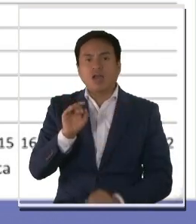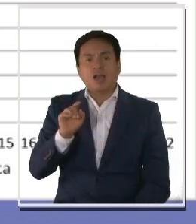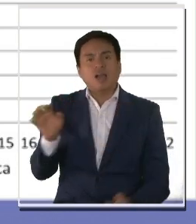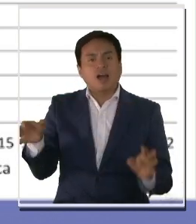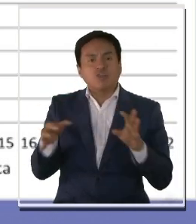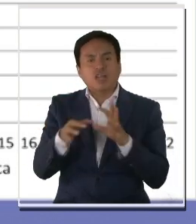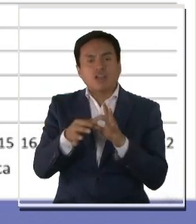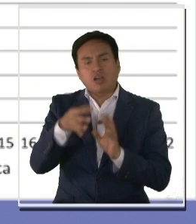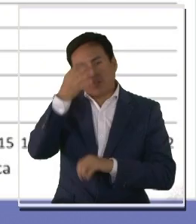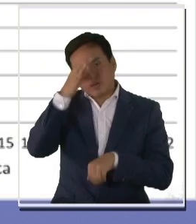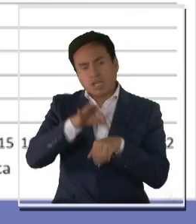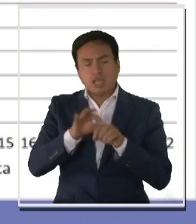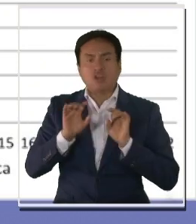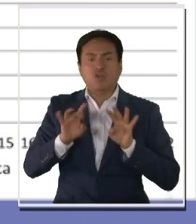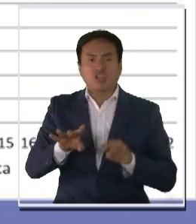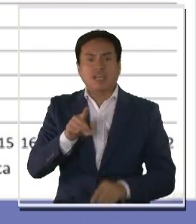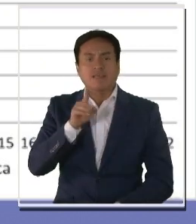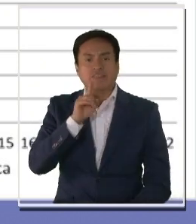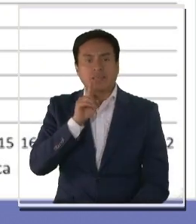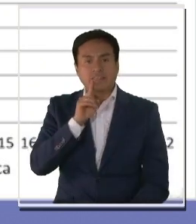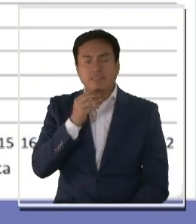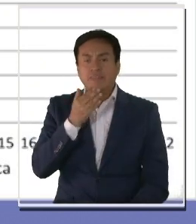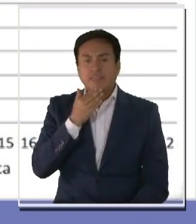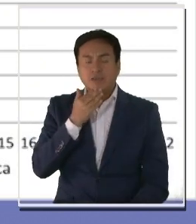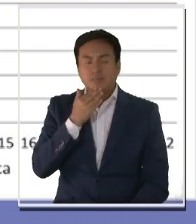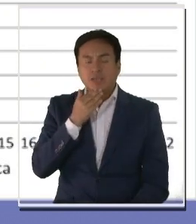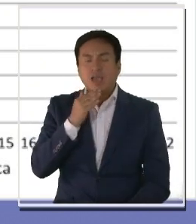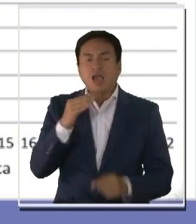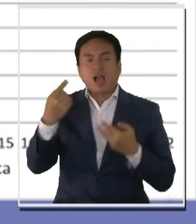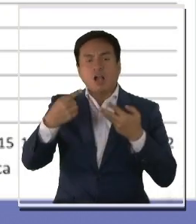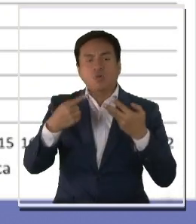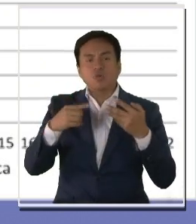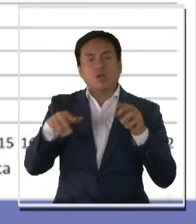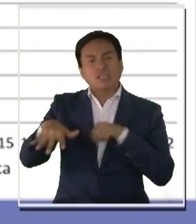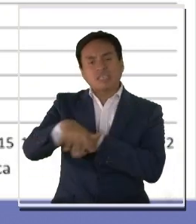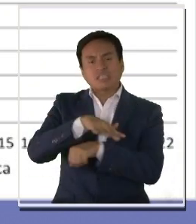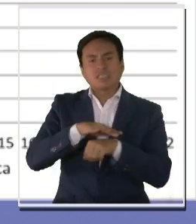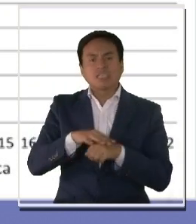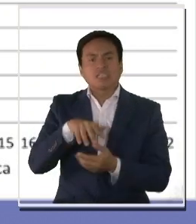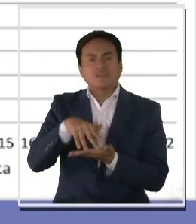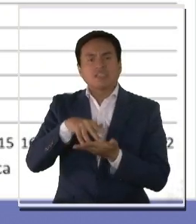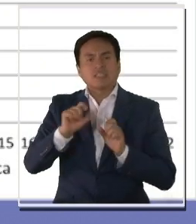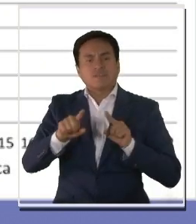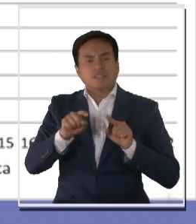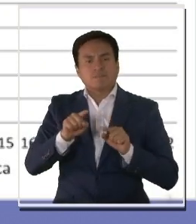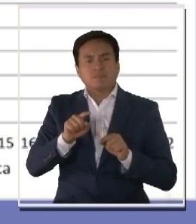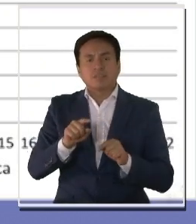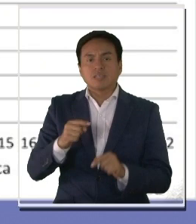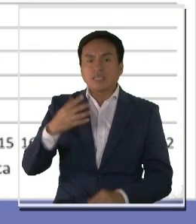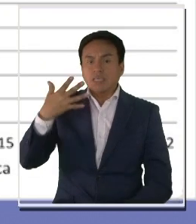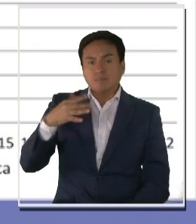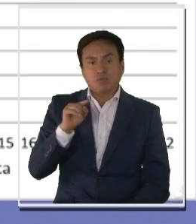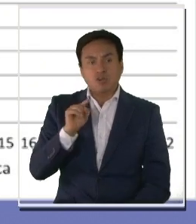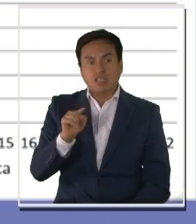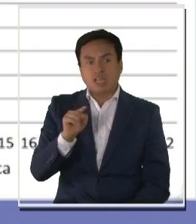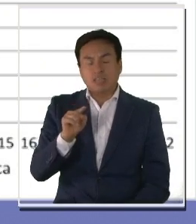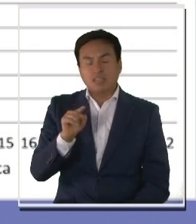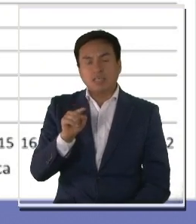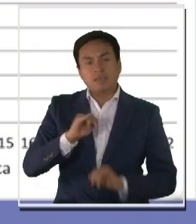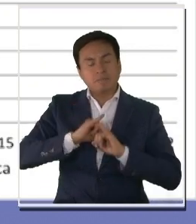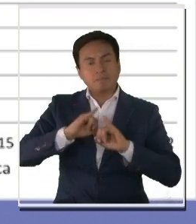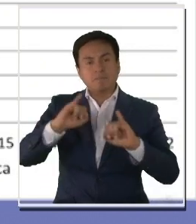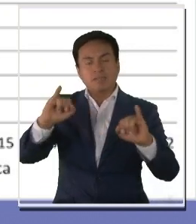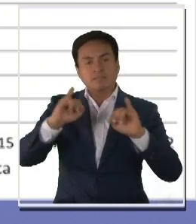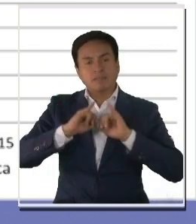asociados a patologías crónicas y a algún estado de inmunosupresión y por eso es que es tan importante el mensaje